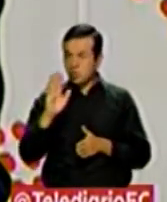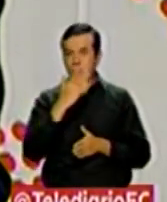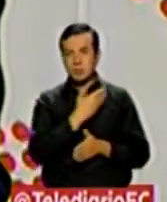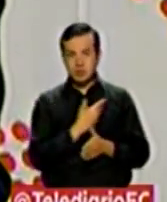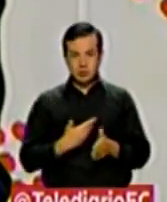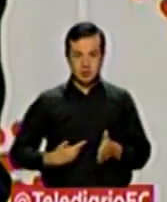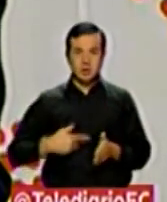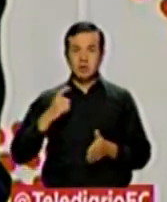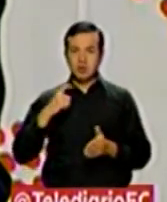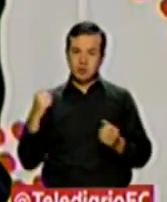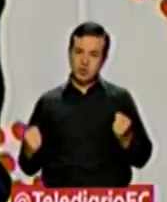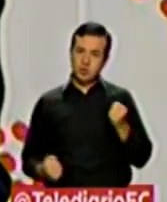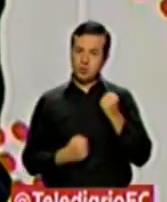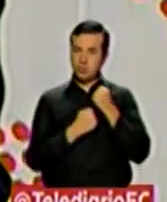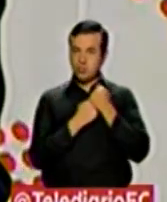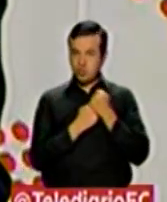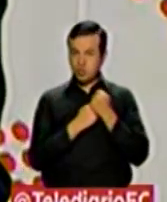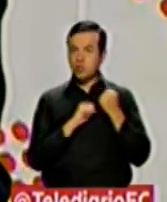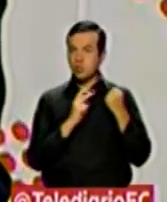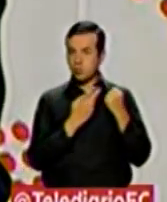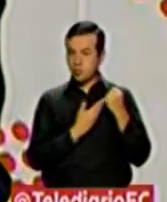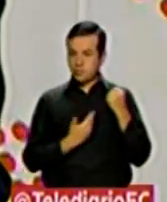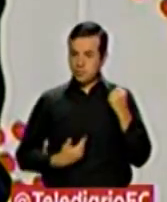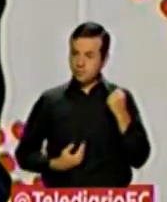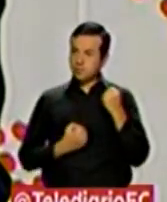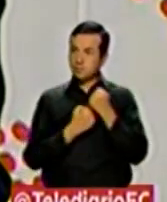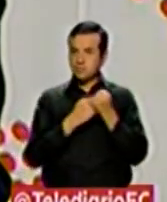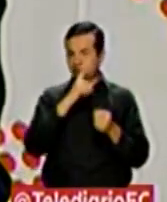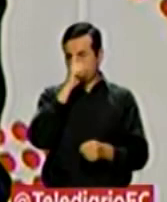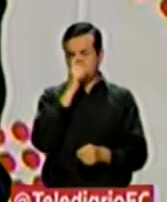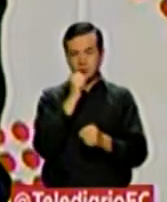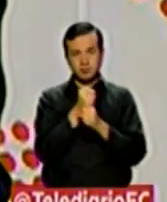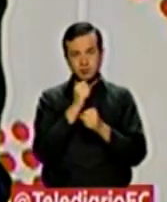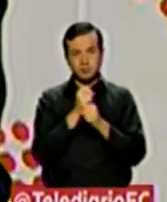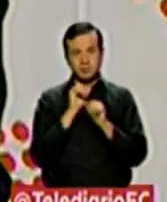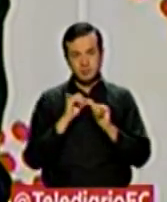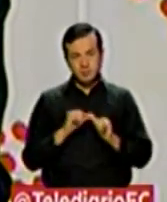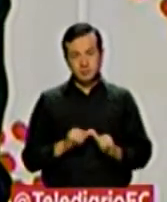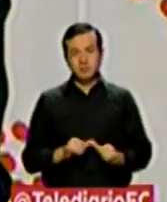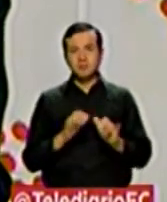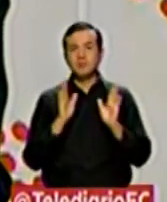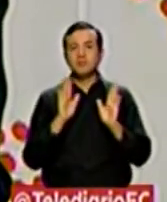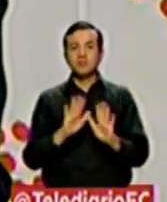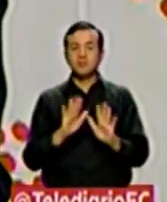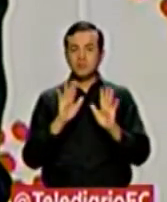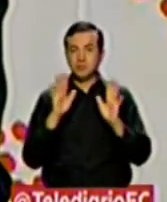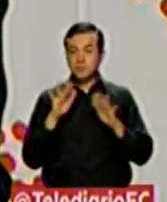presidente requiere junto a él una persona que trabaje. Más allá de las